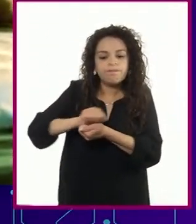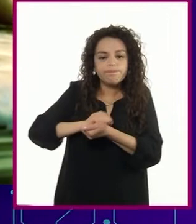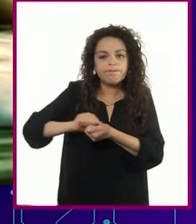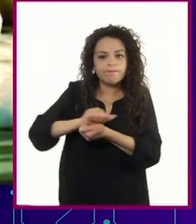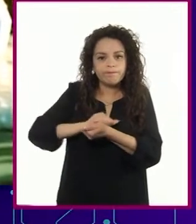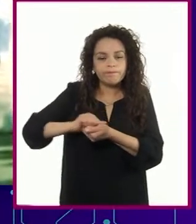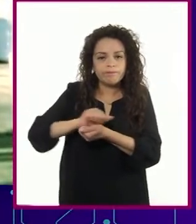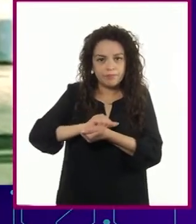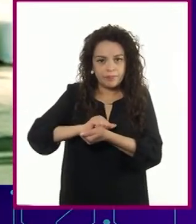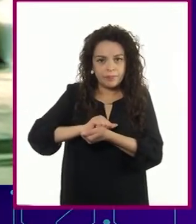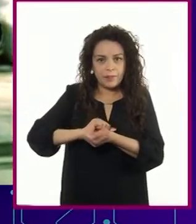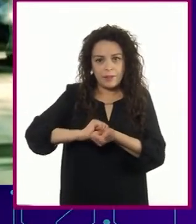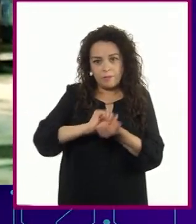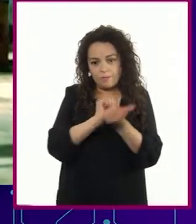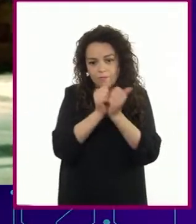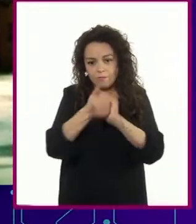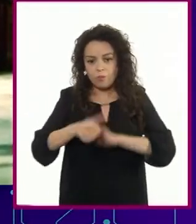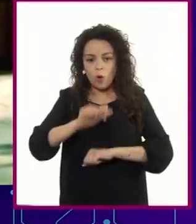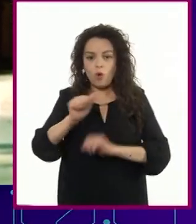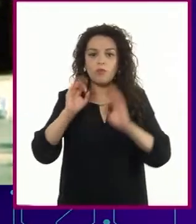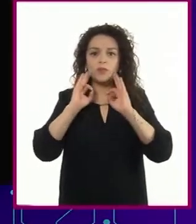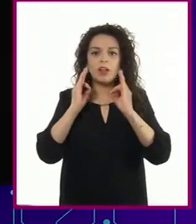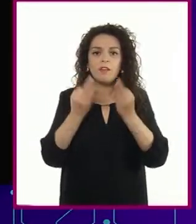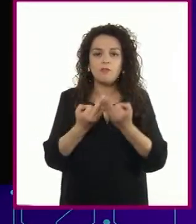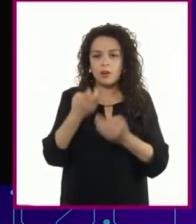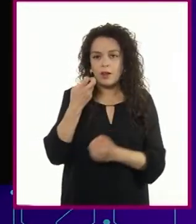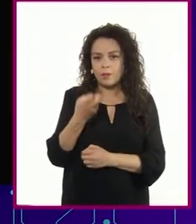refina y al refinarse crea otras formas de heroína.